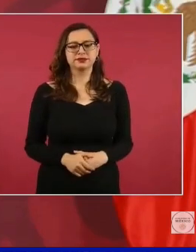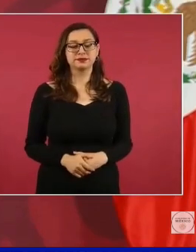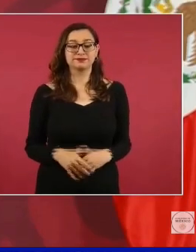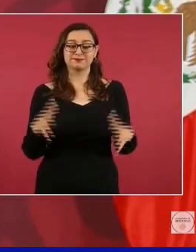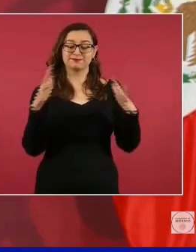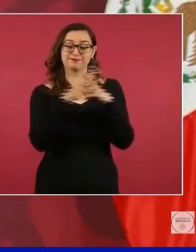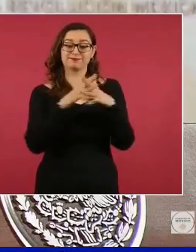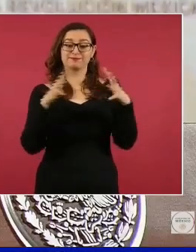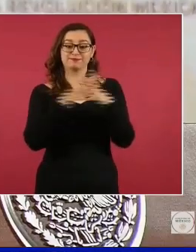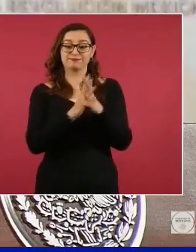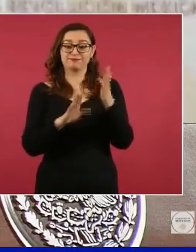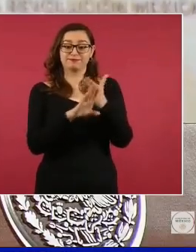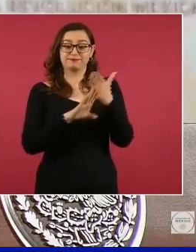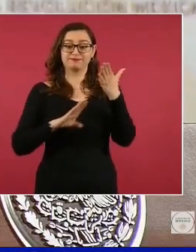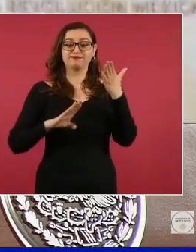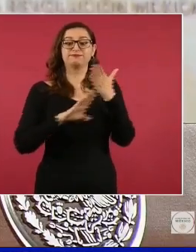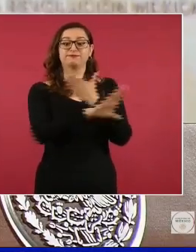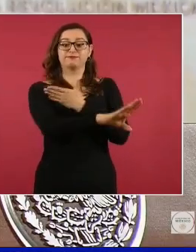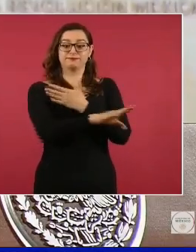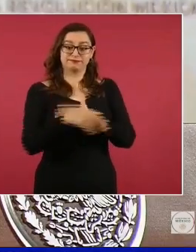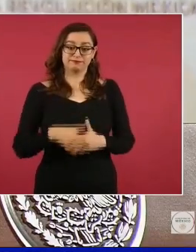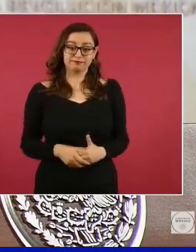y no hubo